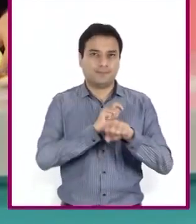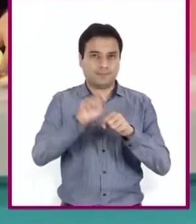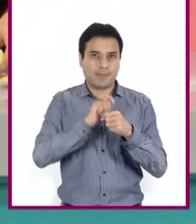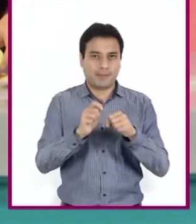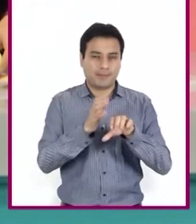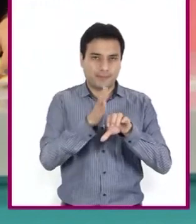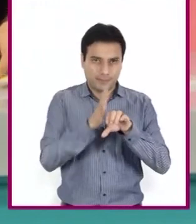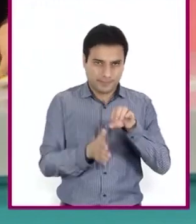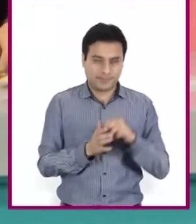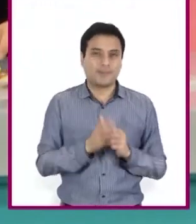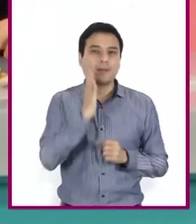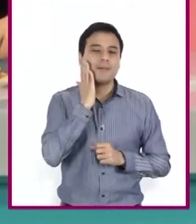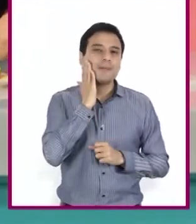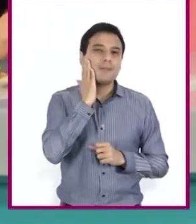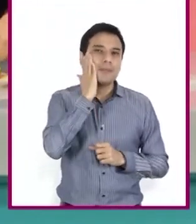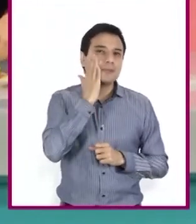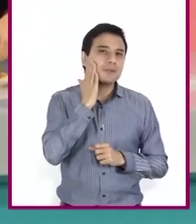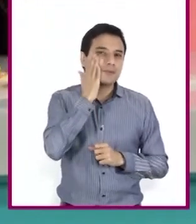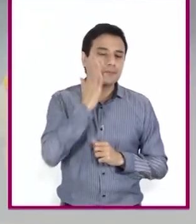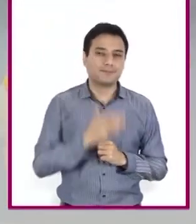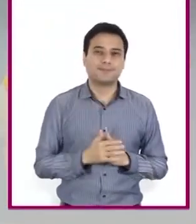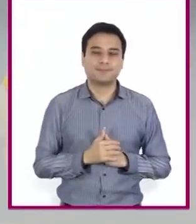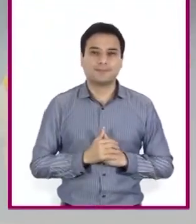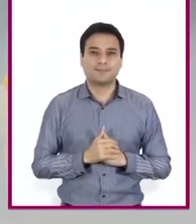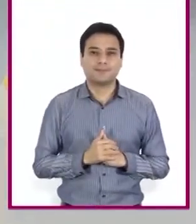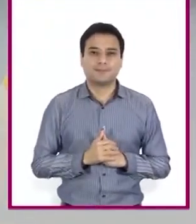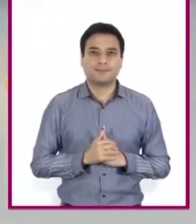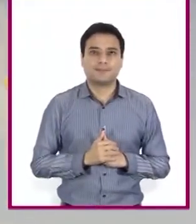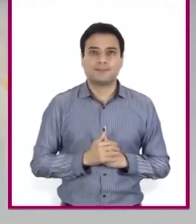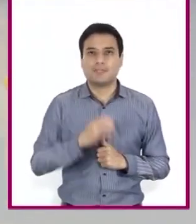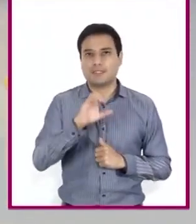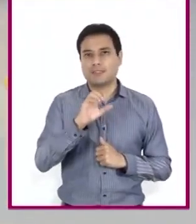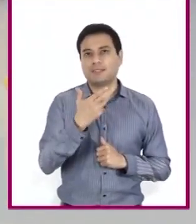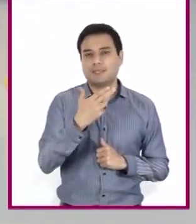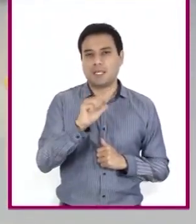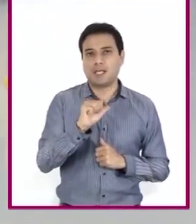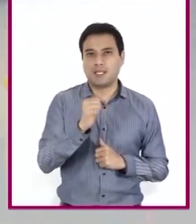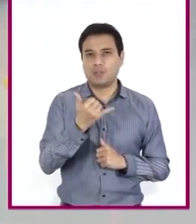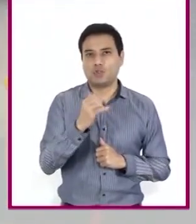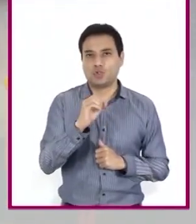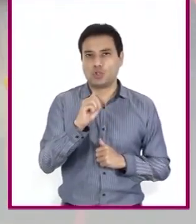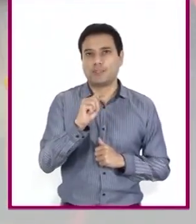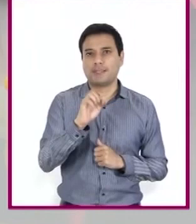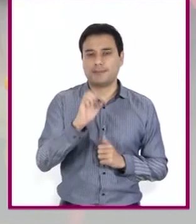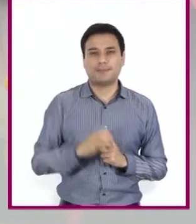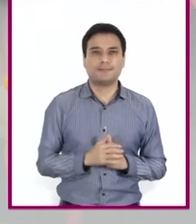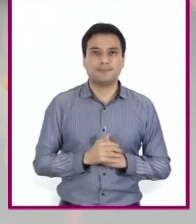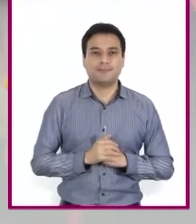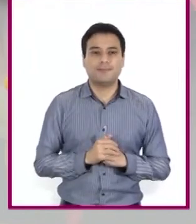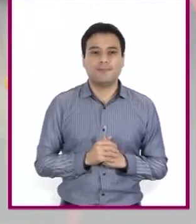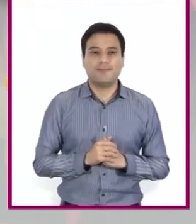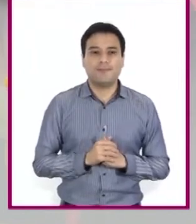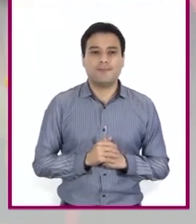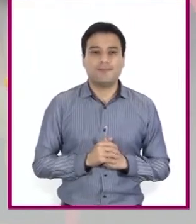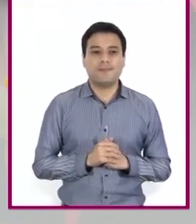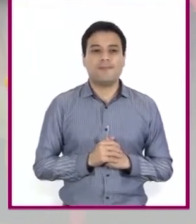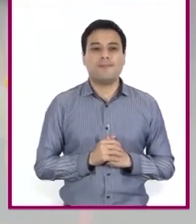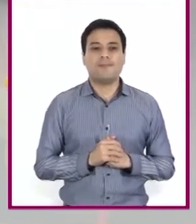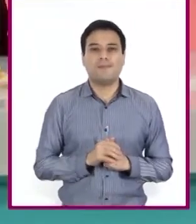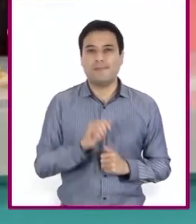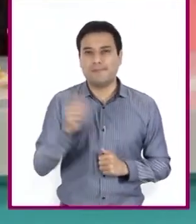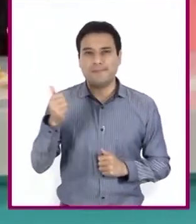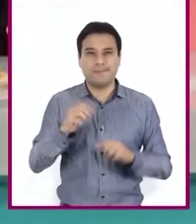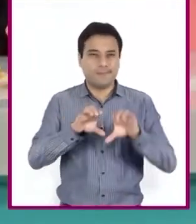manzana y un pedacito de chayote. Y de este lado tenemos una rebanada de